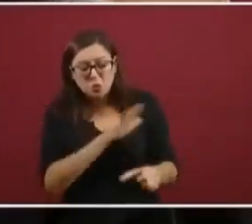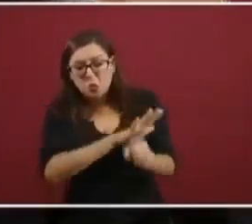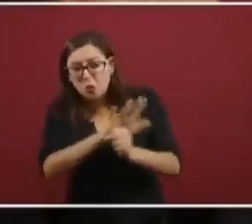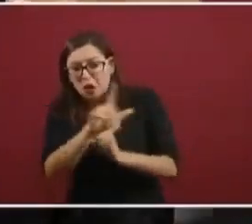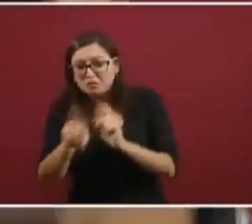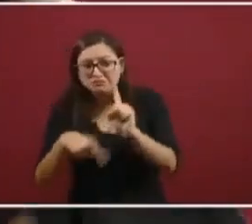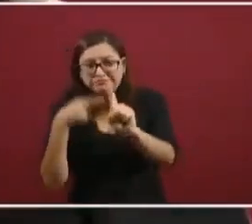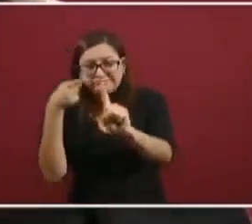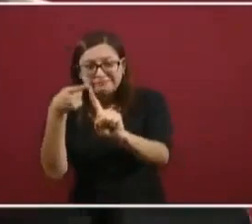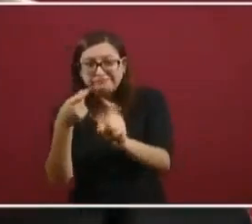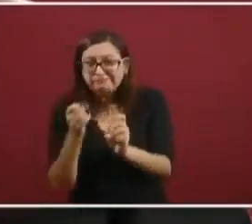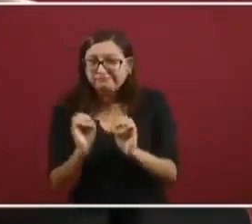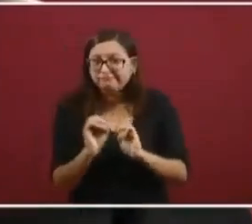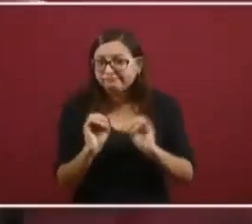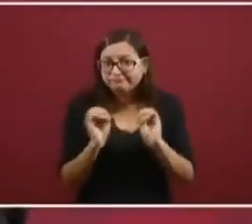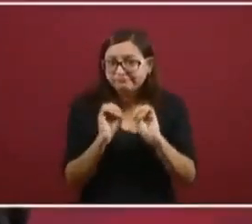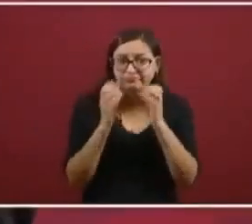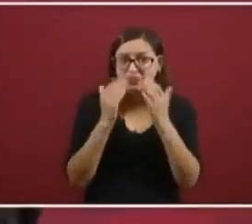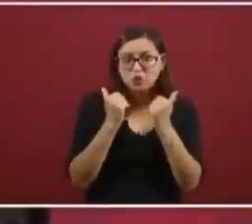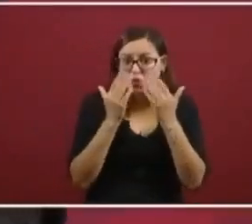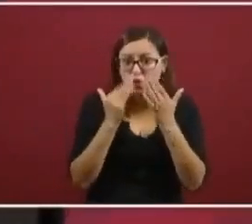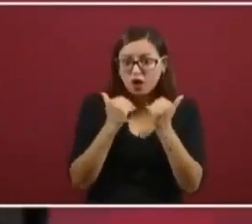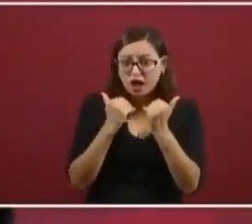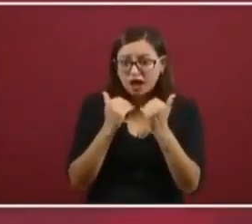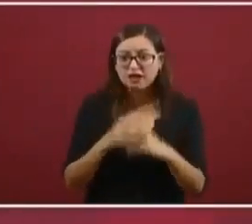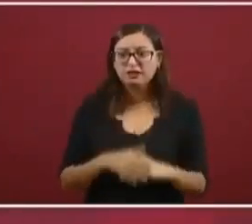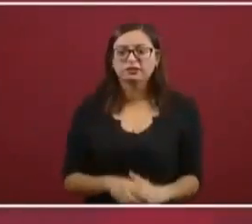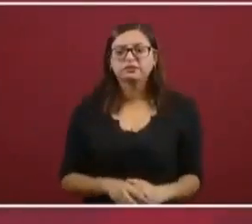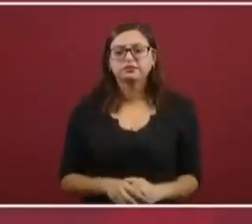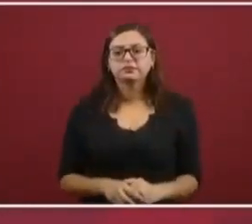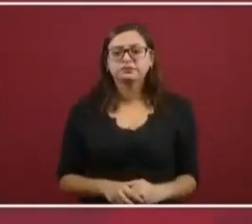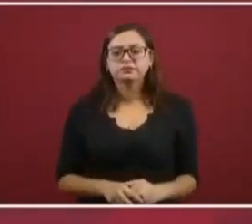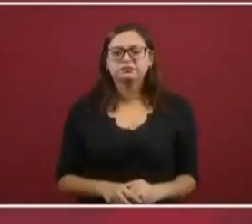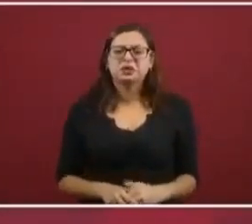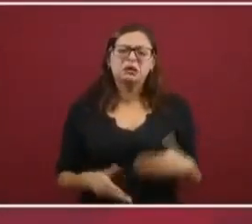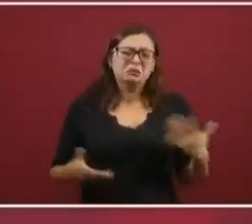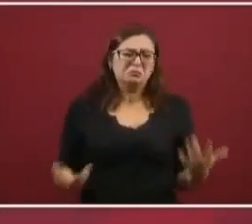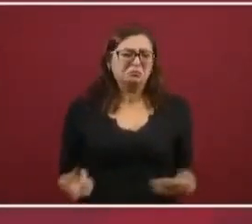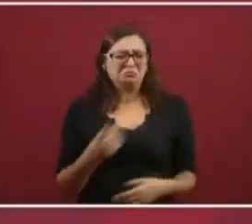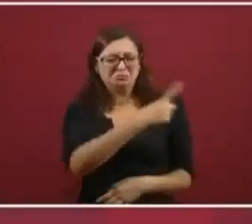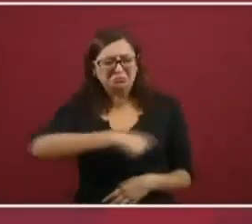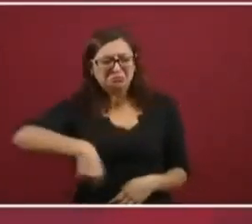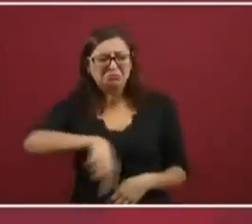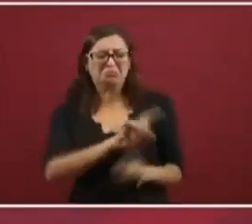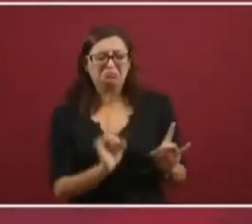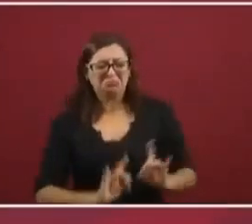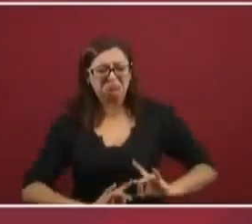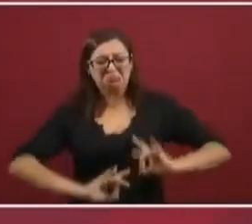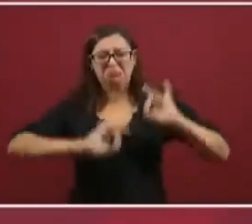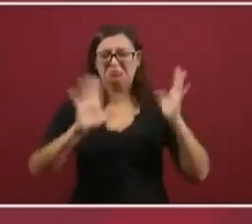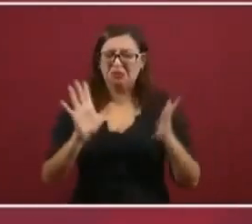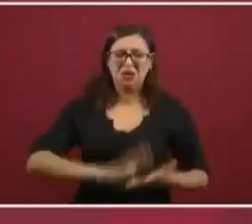y también dicen que no hay mal que por bien no